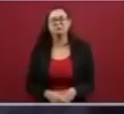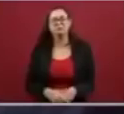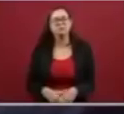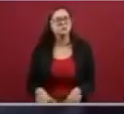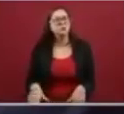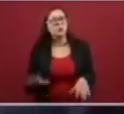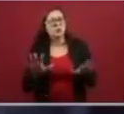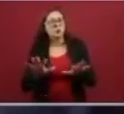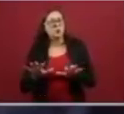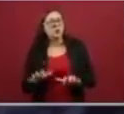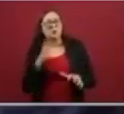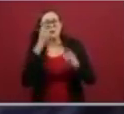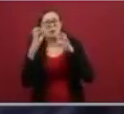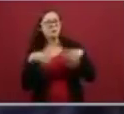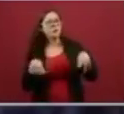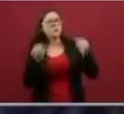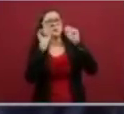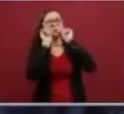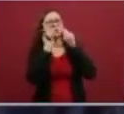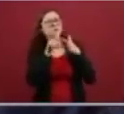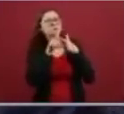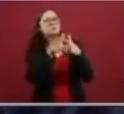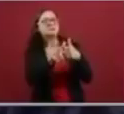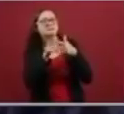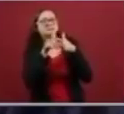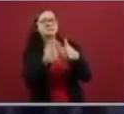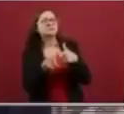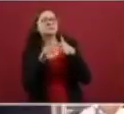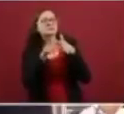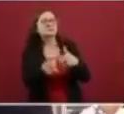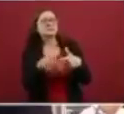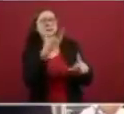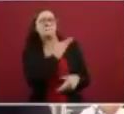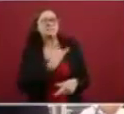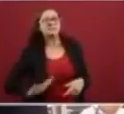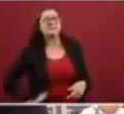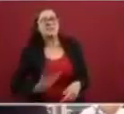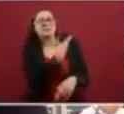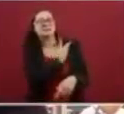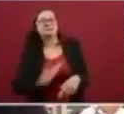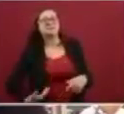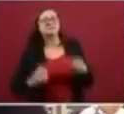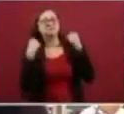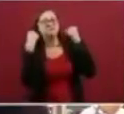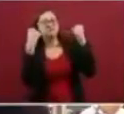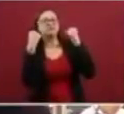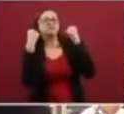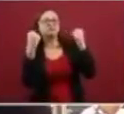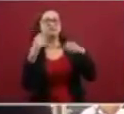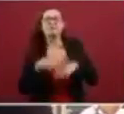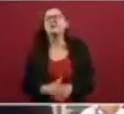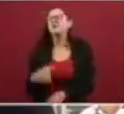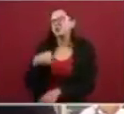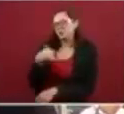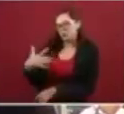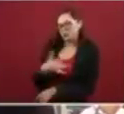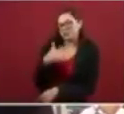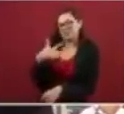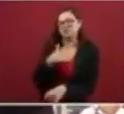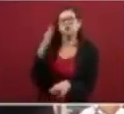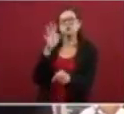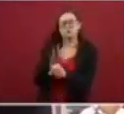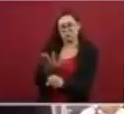Pero considero que es suficiente con lo narrado. Lo